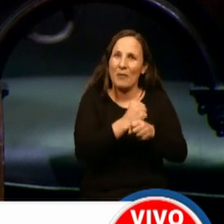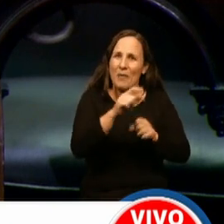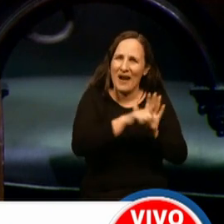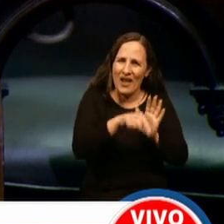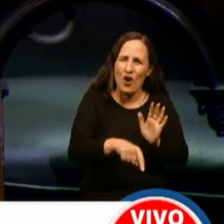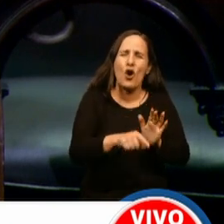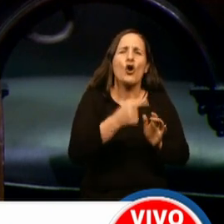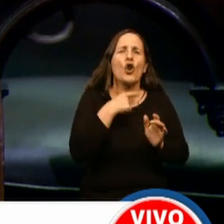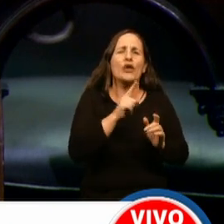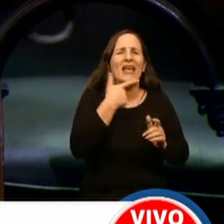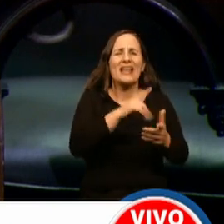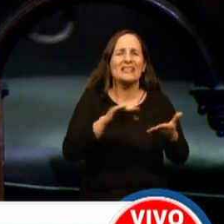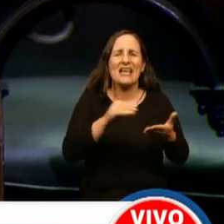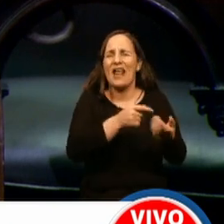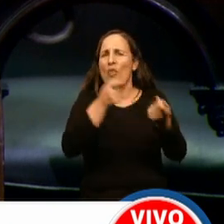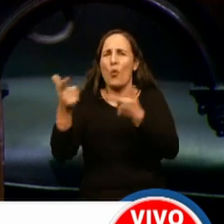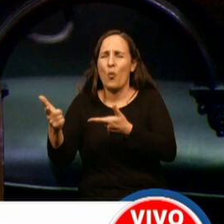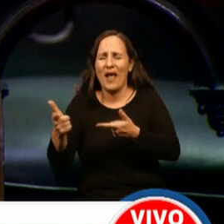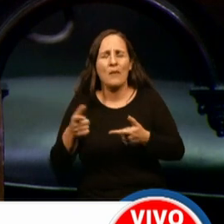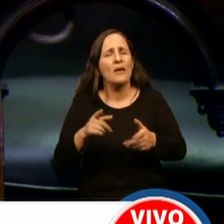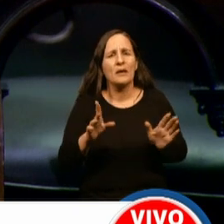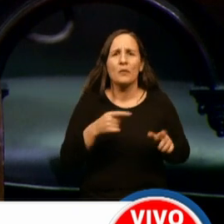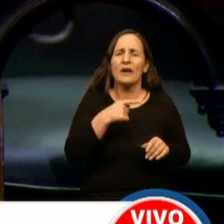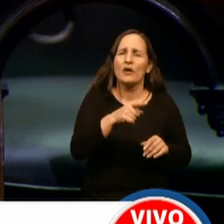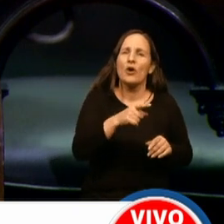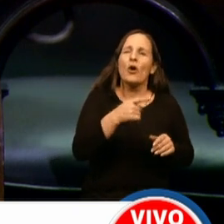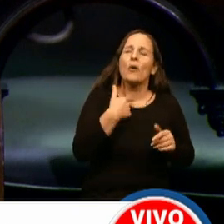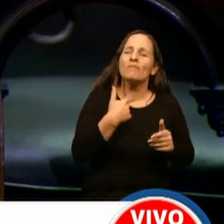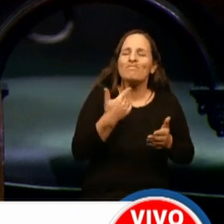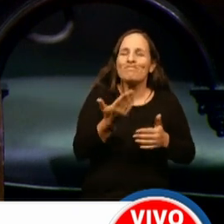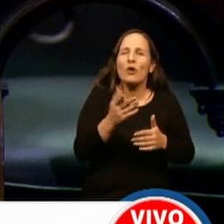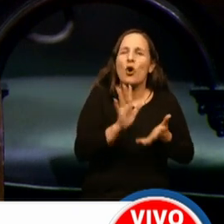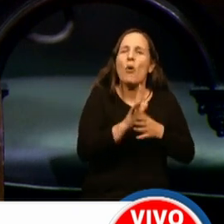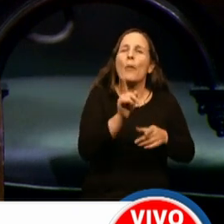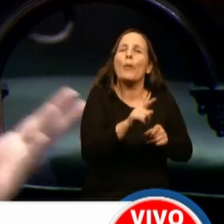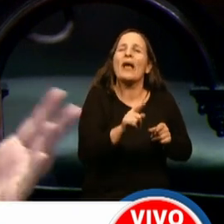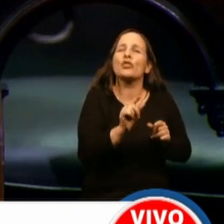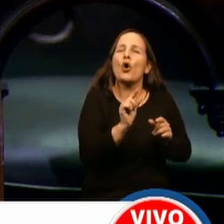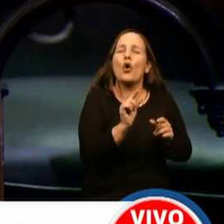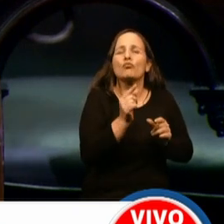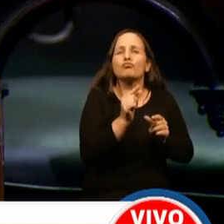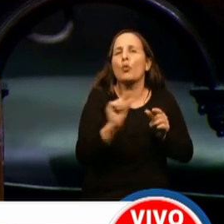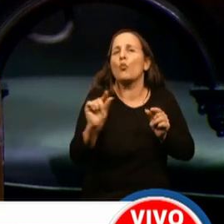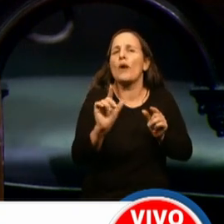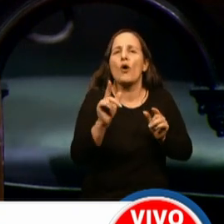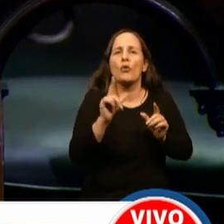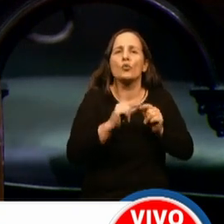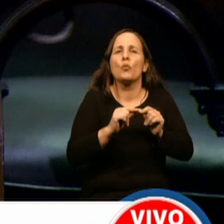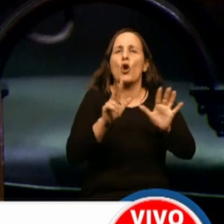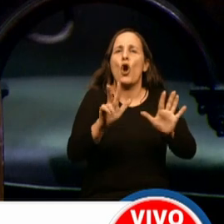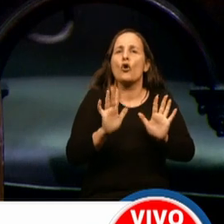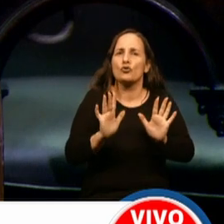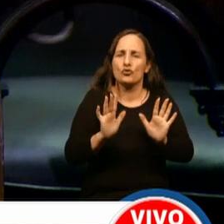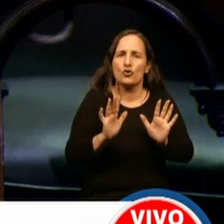que no quería que volviera al senado que se comprometiera con un veto parcial simplemente este artículo y